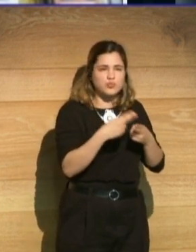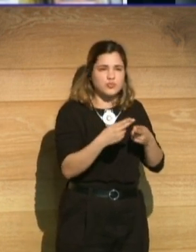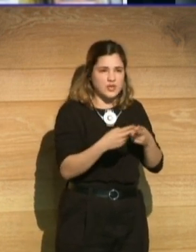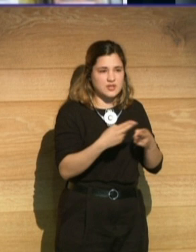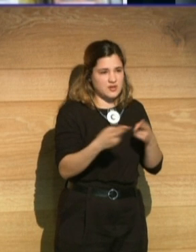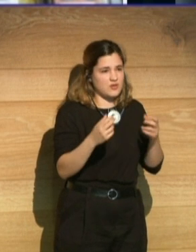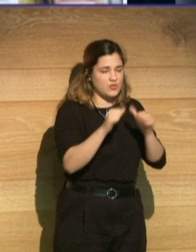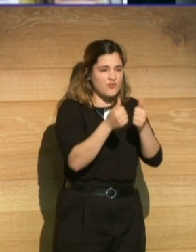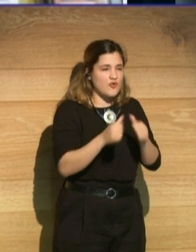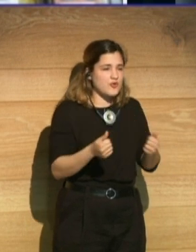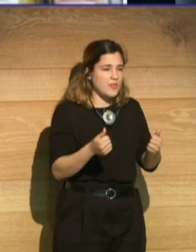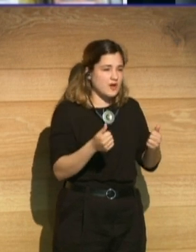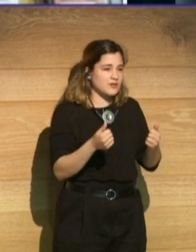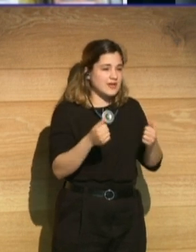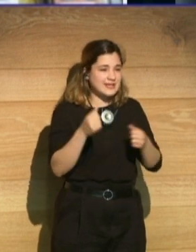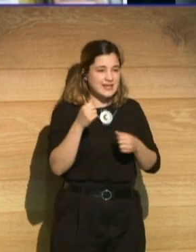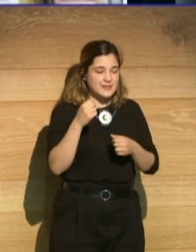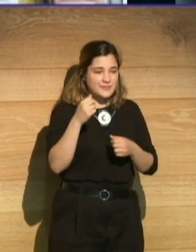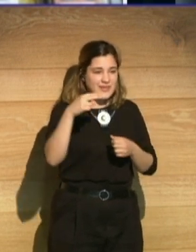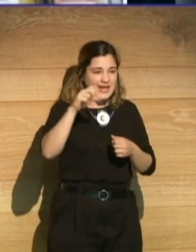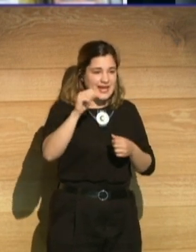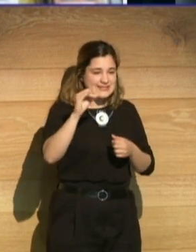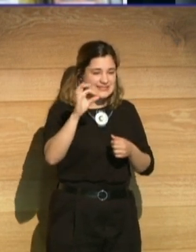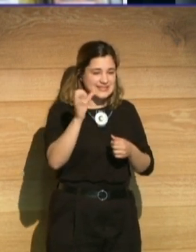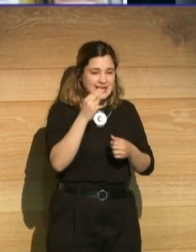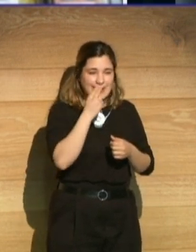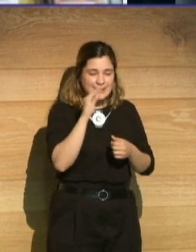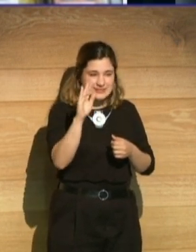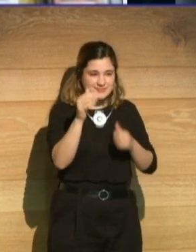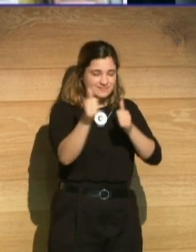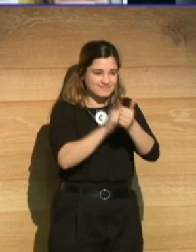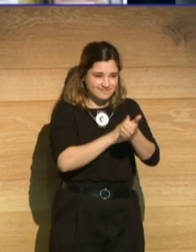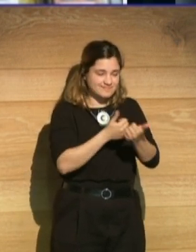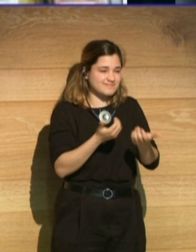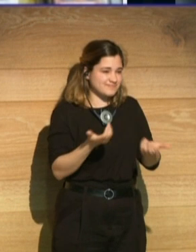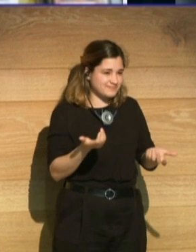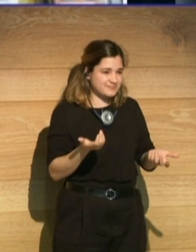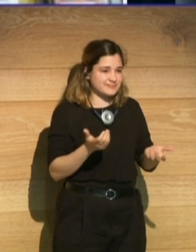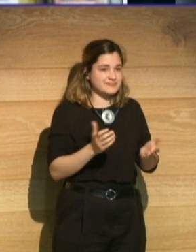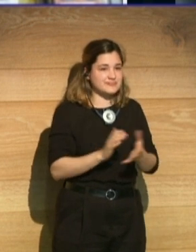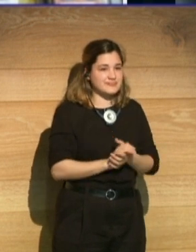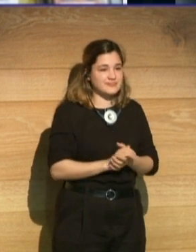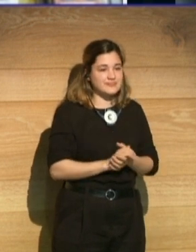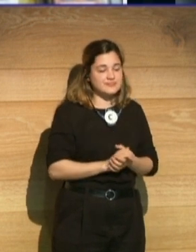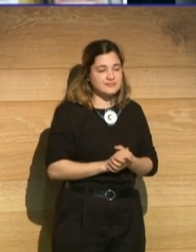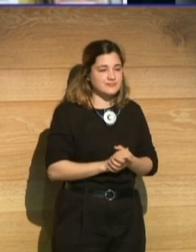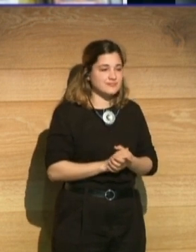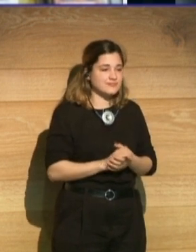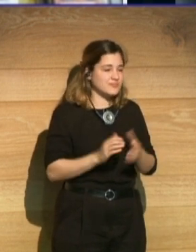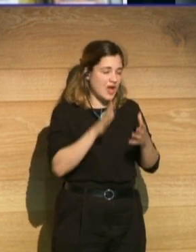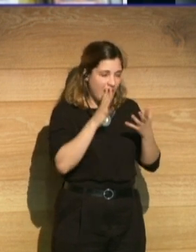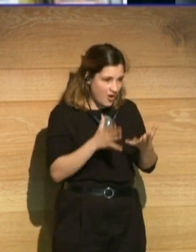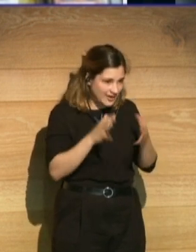modelo que fue imitado por los nazistas, por los falangistas también, pero no es esto que volverá